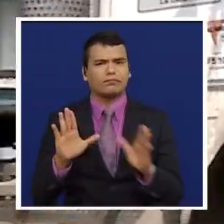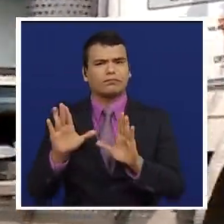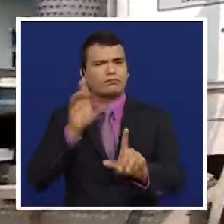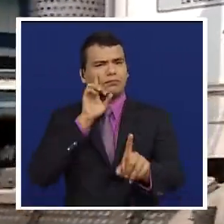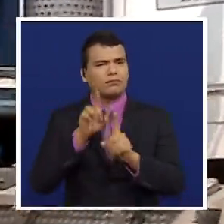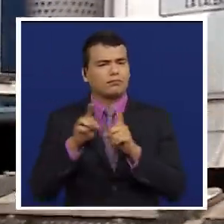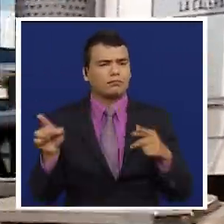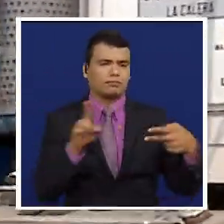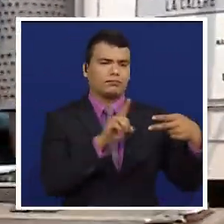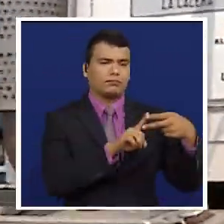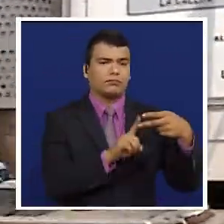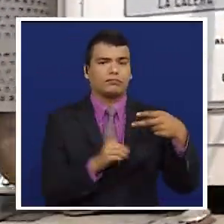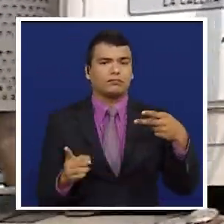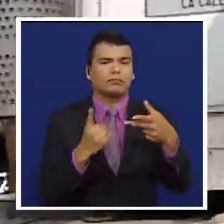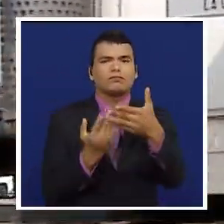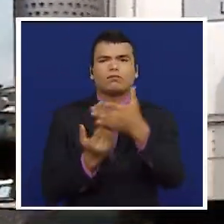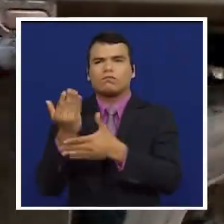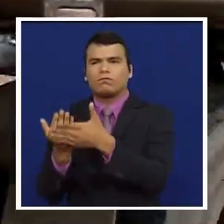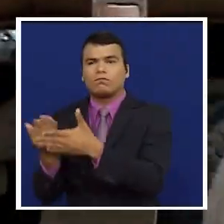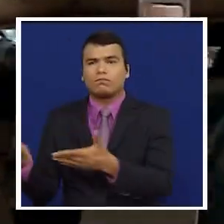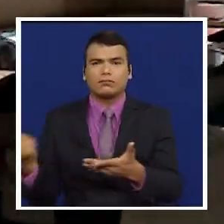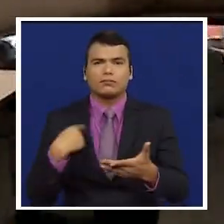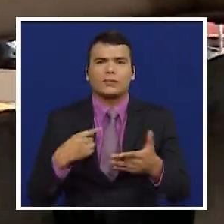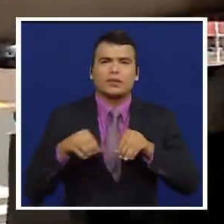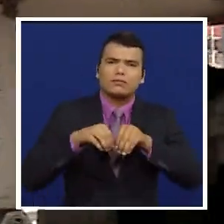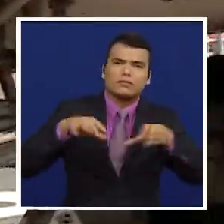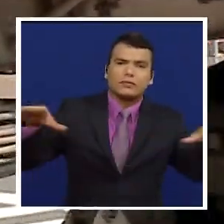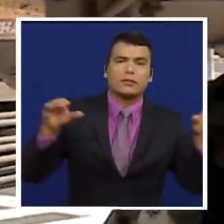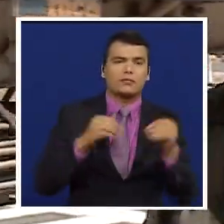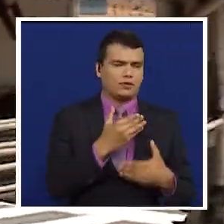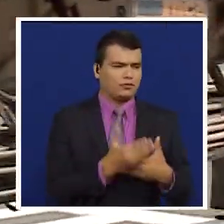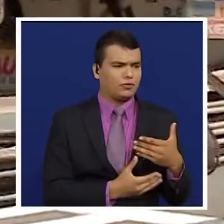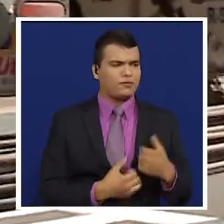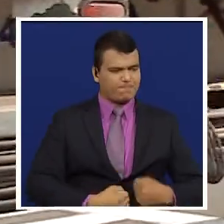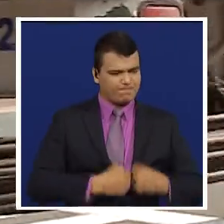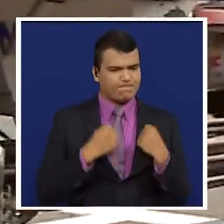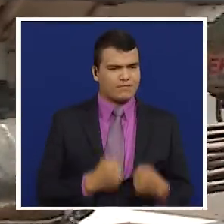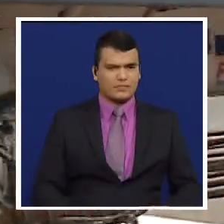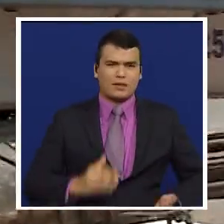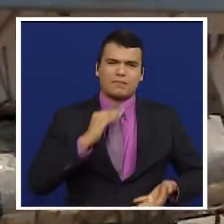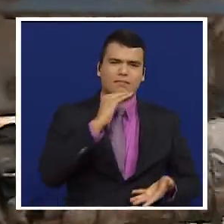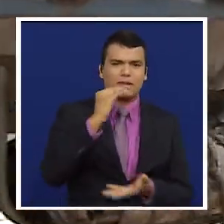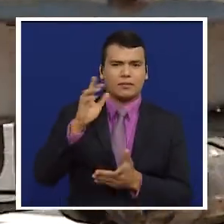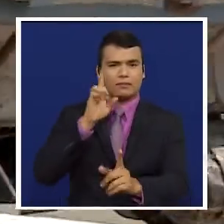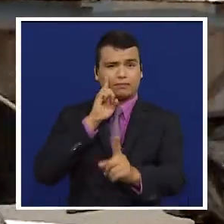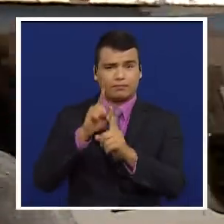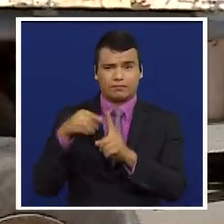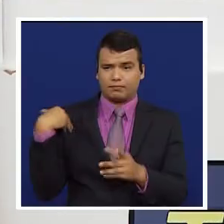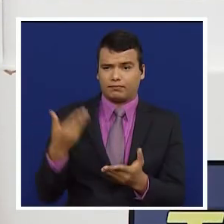hacia nuevos mercados y seguir consolidando los procesos de exportación que vienen proyectando.